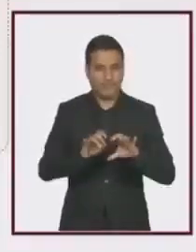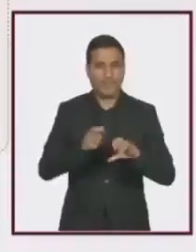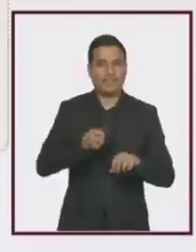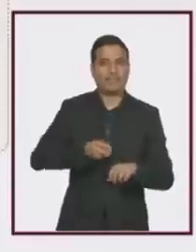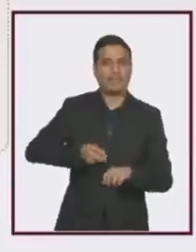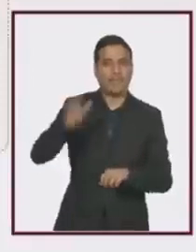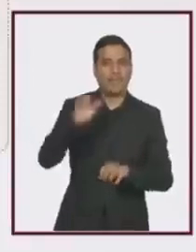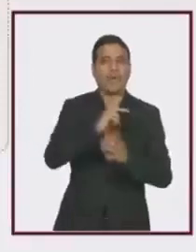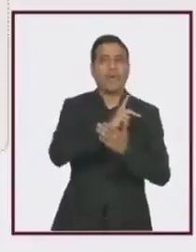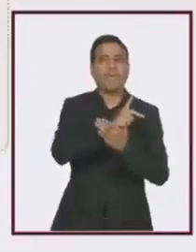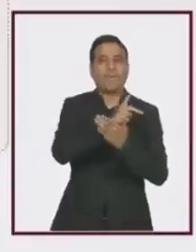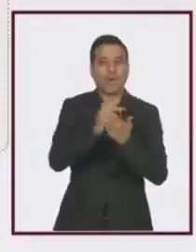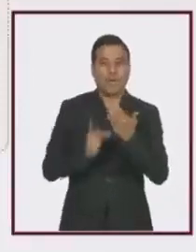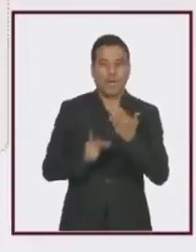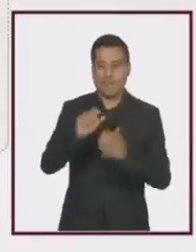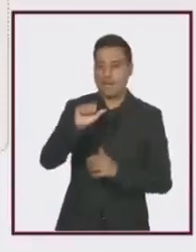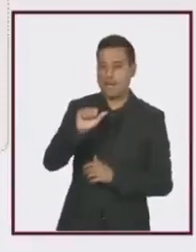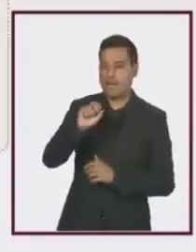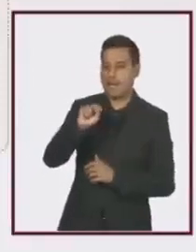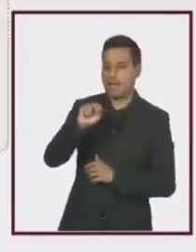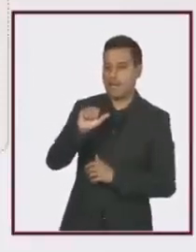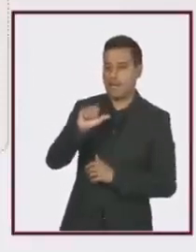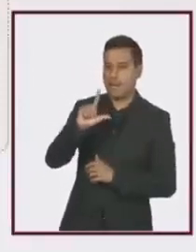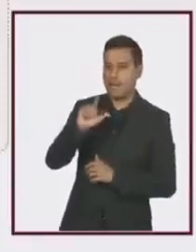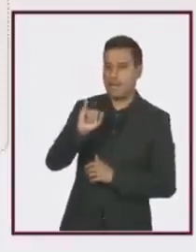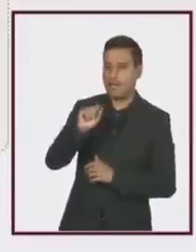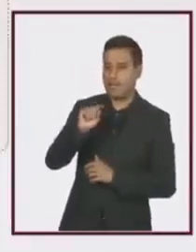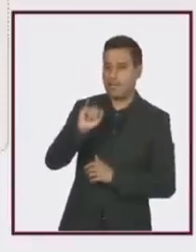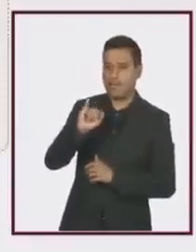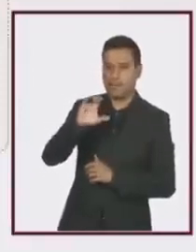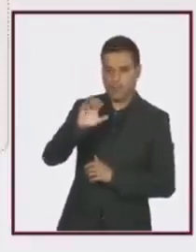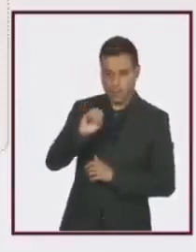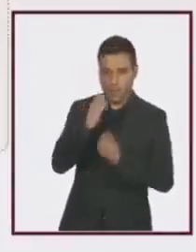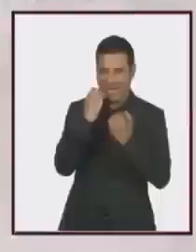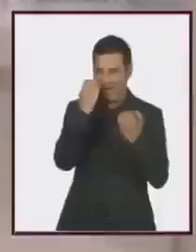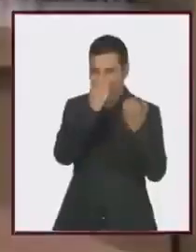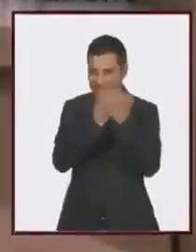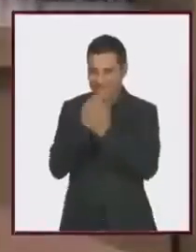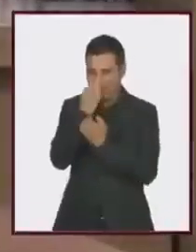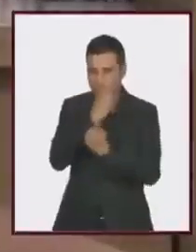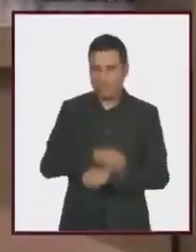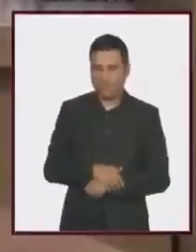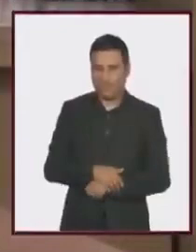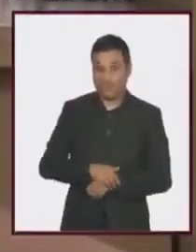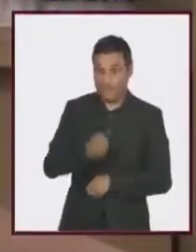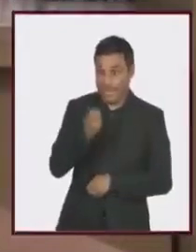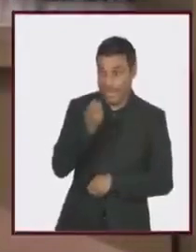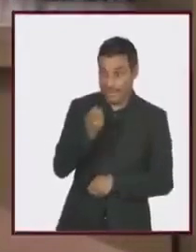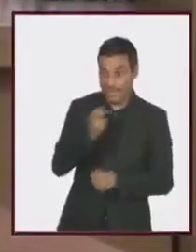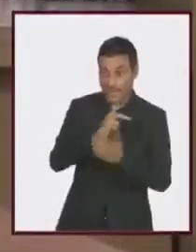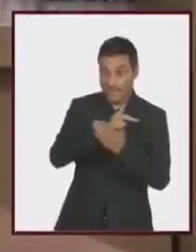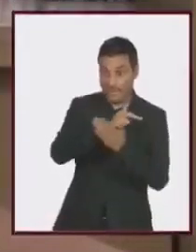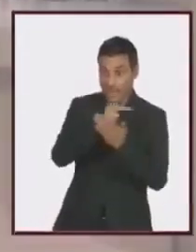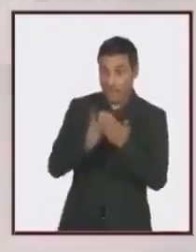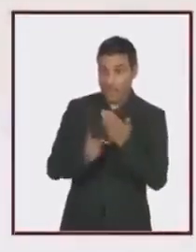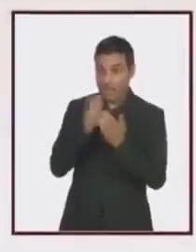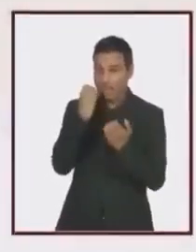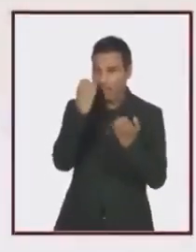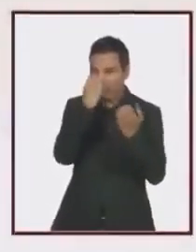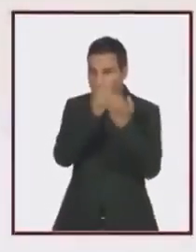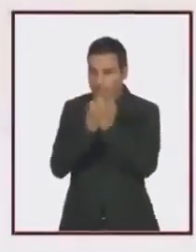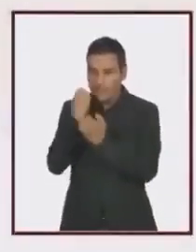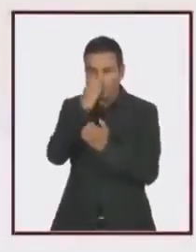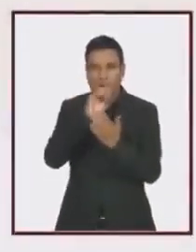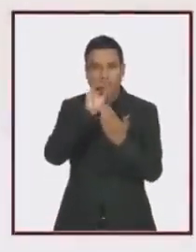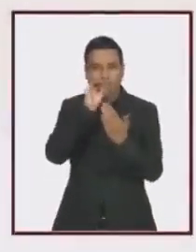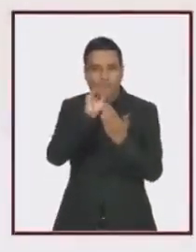programa analítico. Entonces, este programa analítico se construye a partir